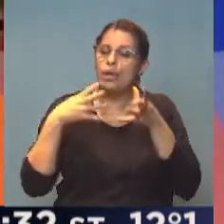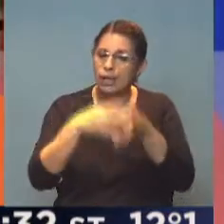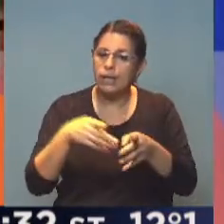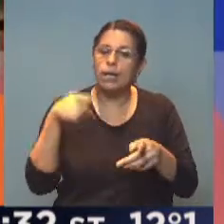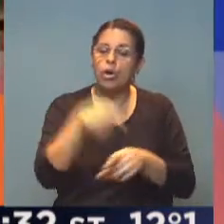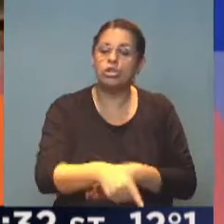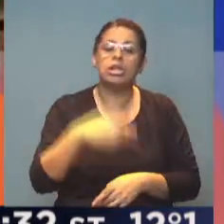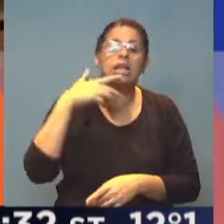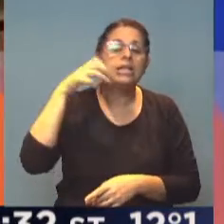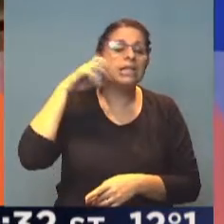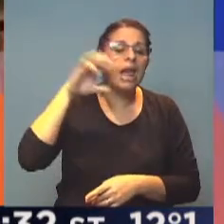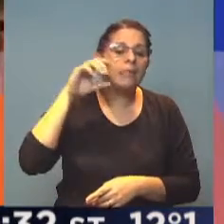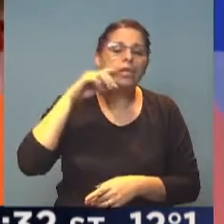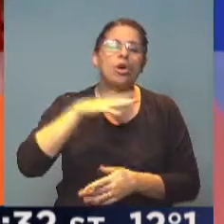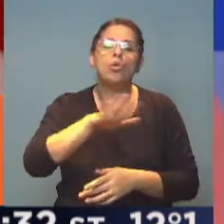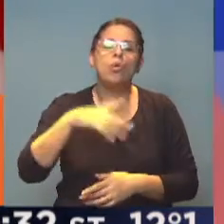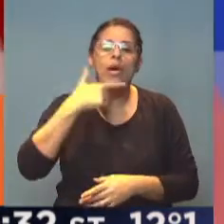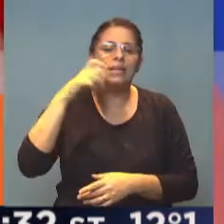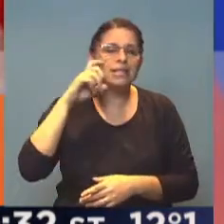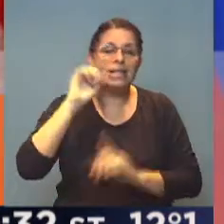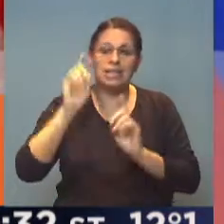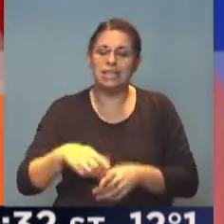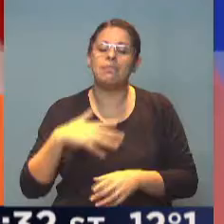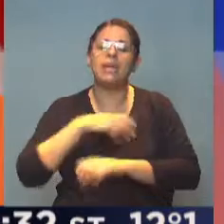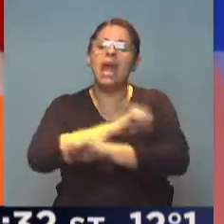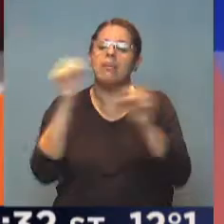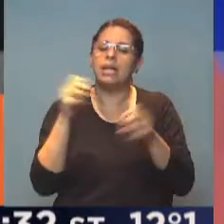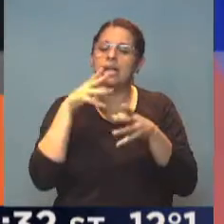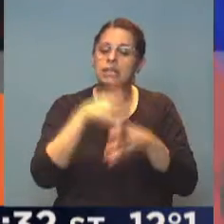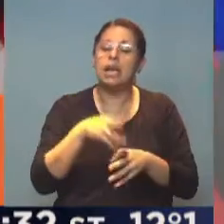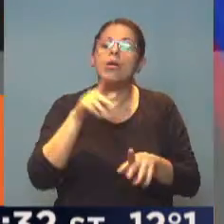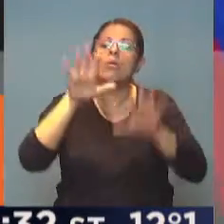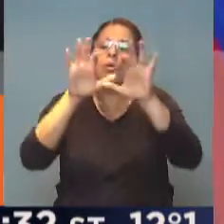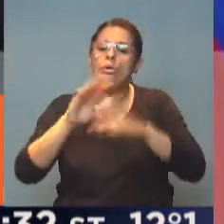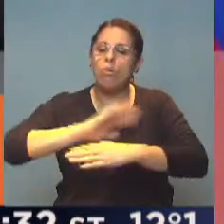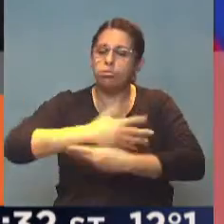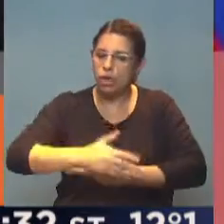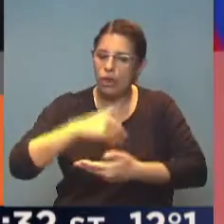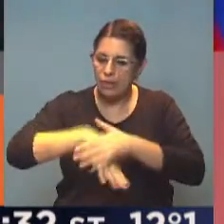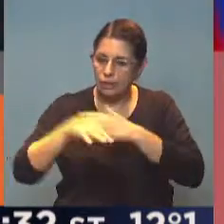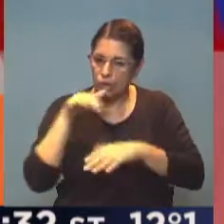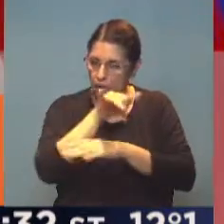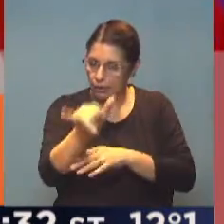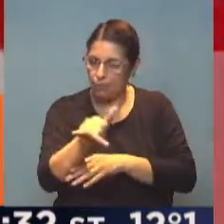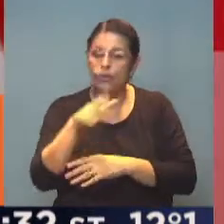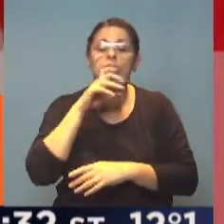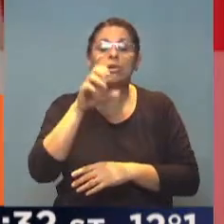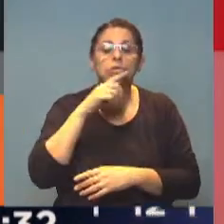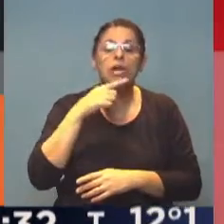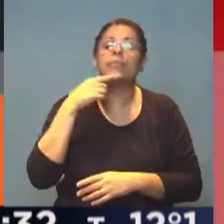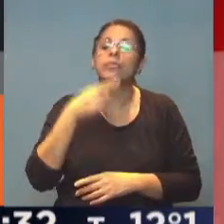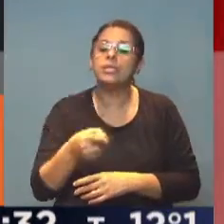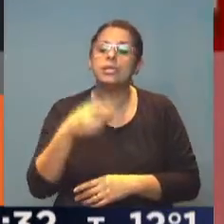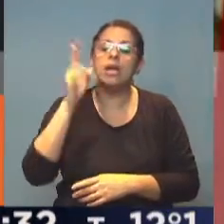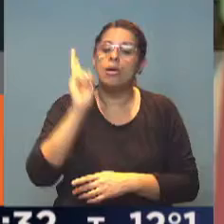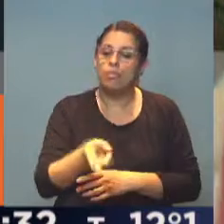Estado Islámico en Siria y con una supuesta amenaza del grupo terrorista vinculada al uso de computadoras portátiles en vuelos, lo que llevó al presidente Trump a prohibir su